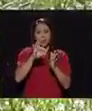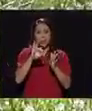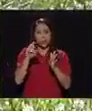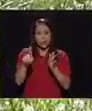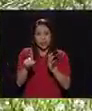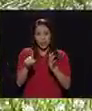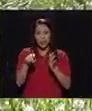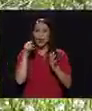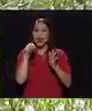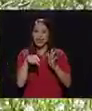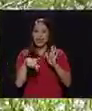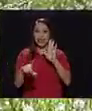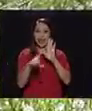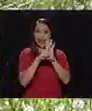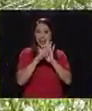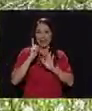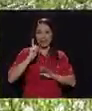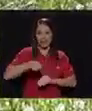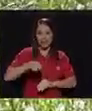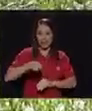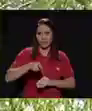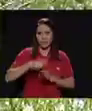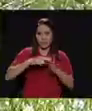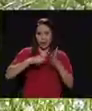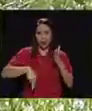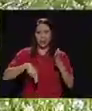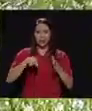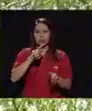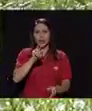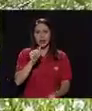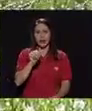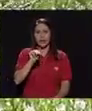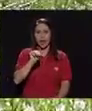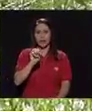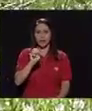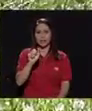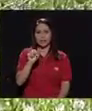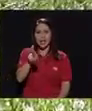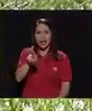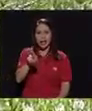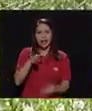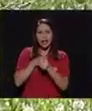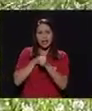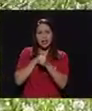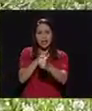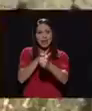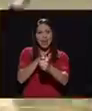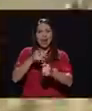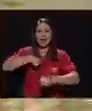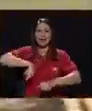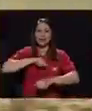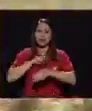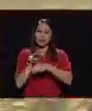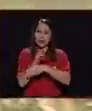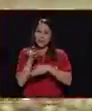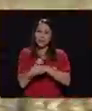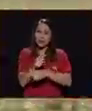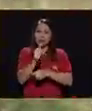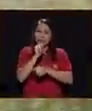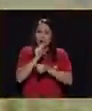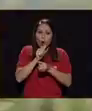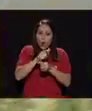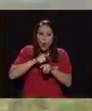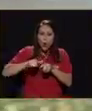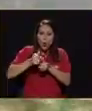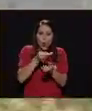por ende es el marco que nos rige, ¿verdad? La Convención de Ramsar nos guía a utilizar los humedales por medio de